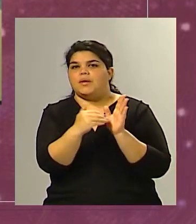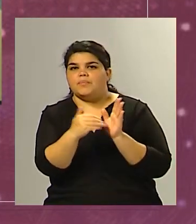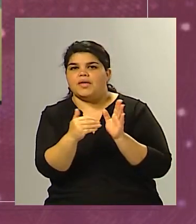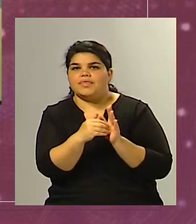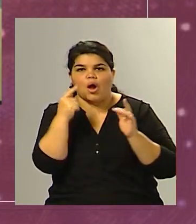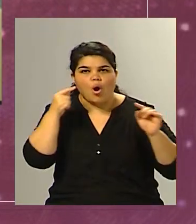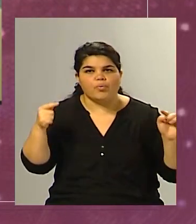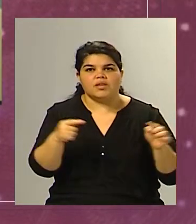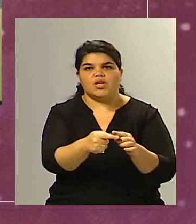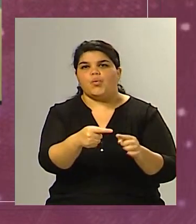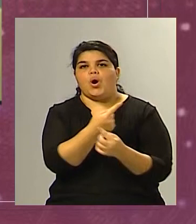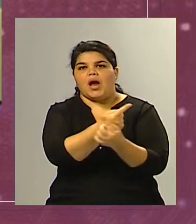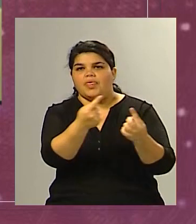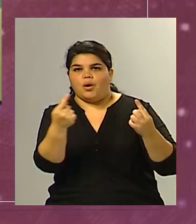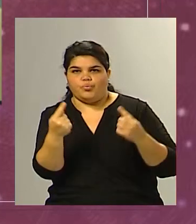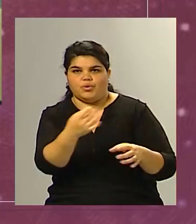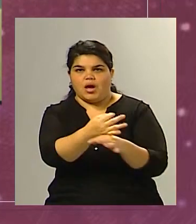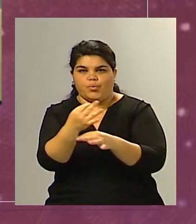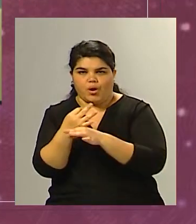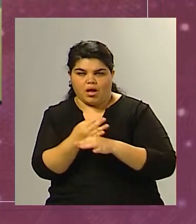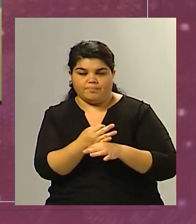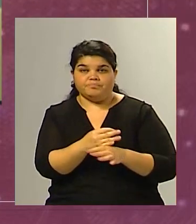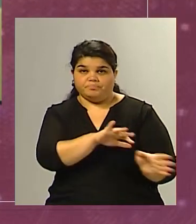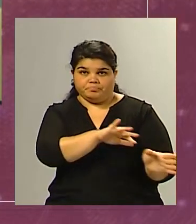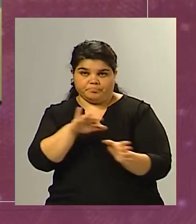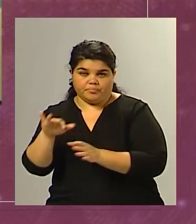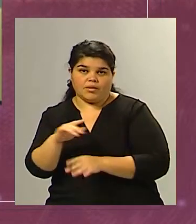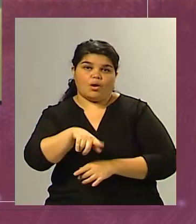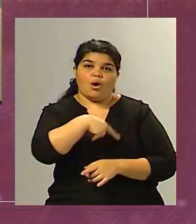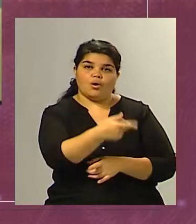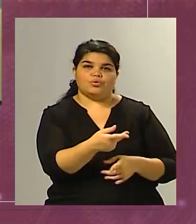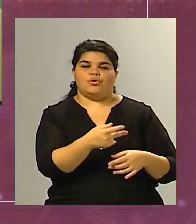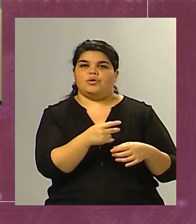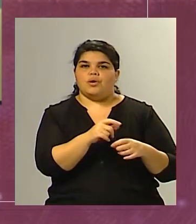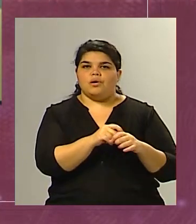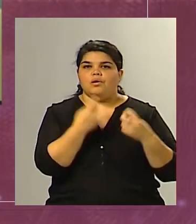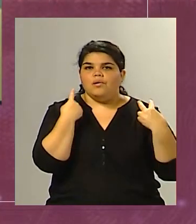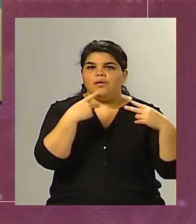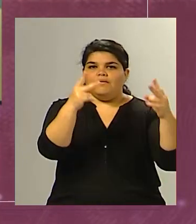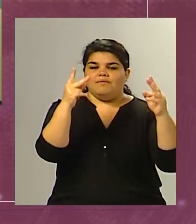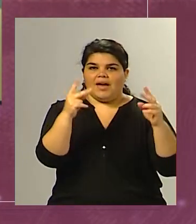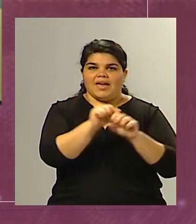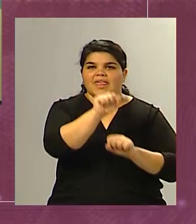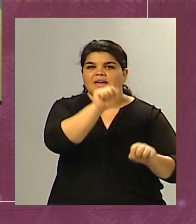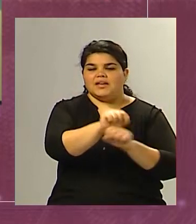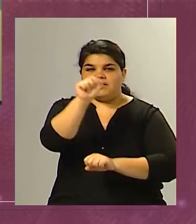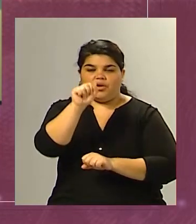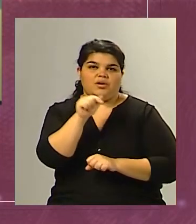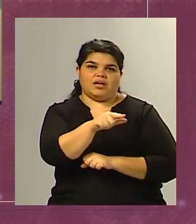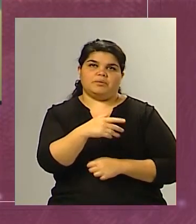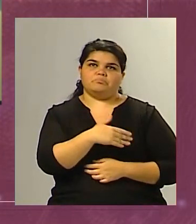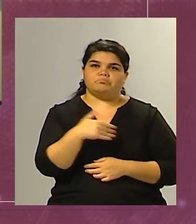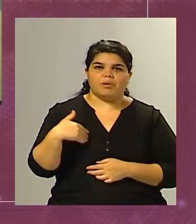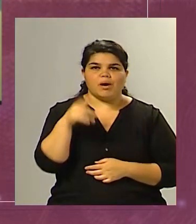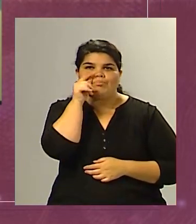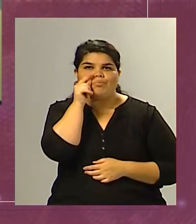Uh-huh. Después, el viaje de egresados depende más de los papás, ¿sí? Del papá de quinto, sexto grado, que se empiezan a